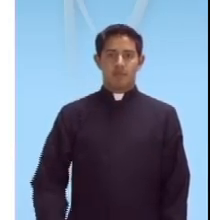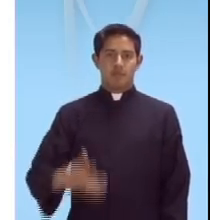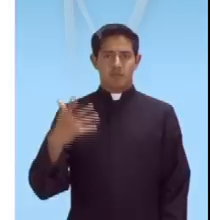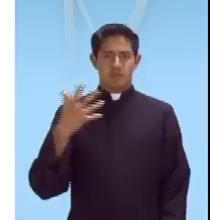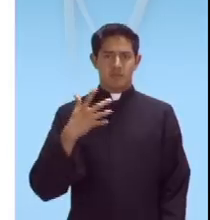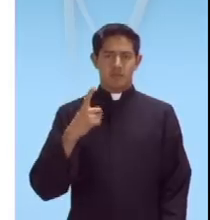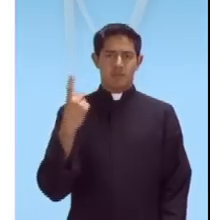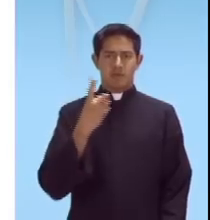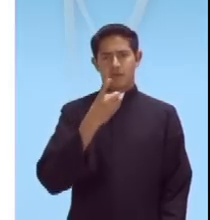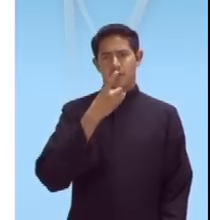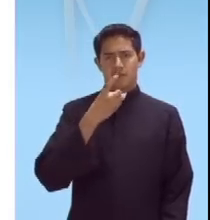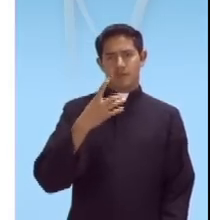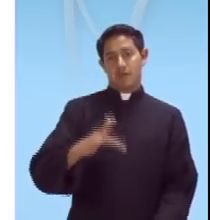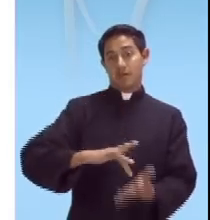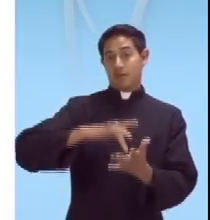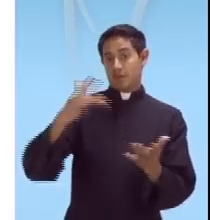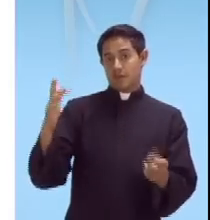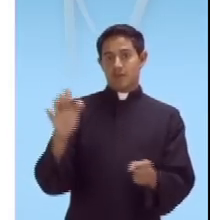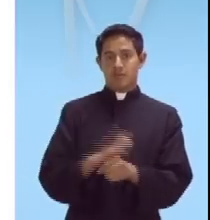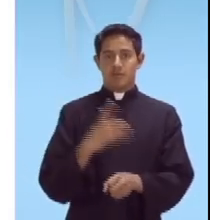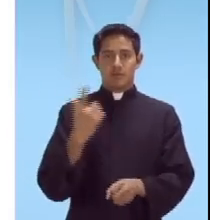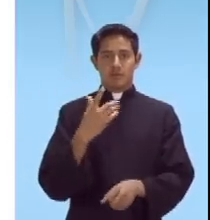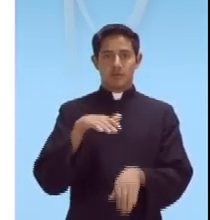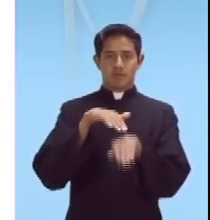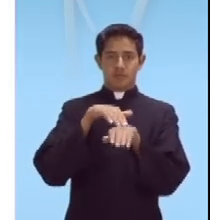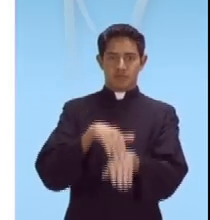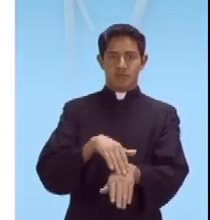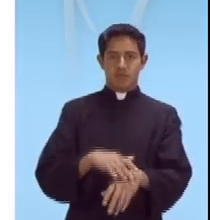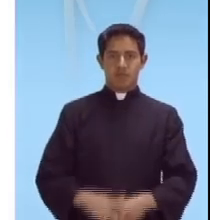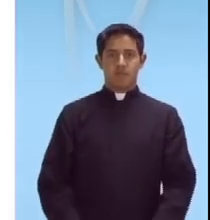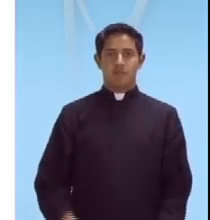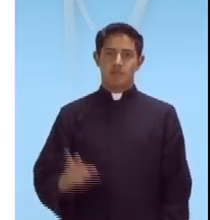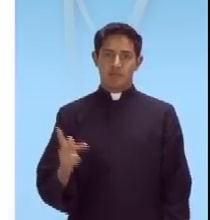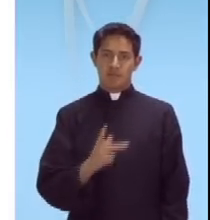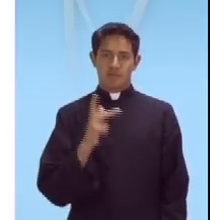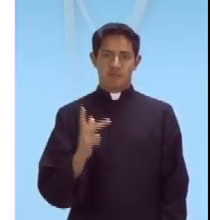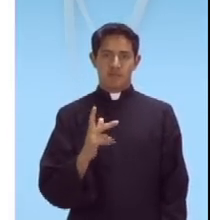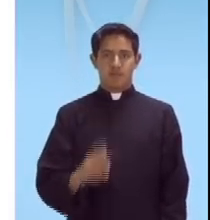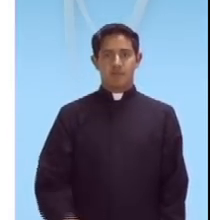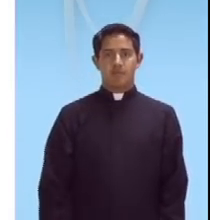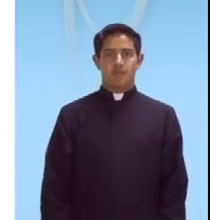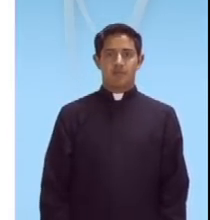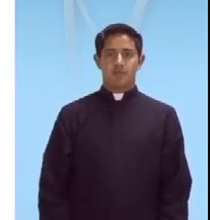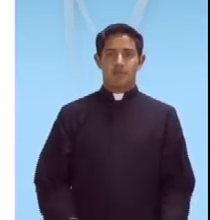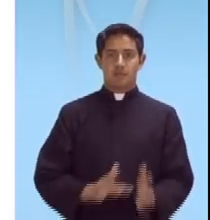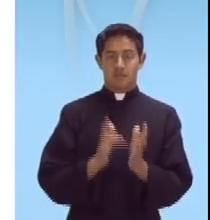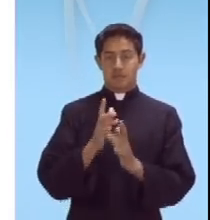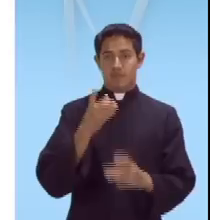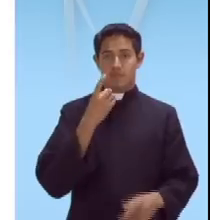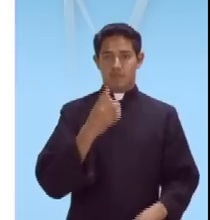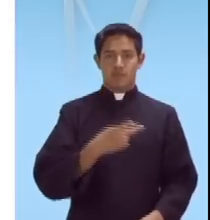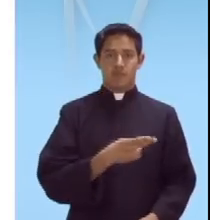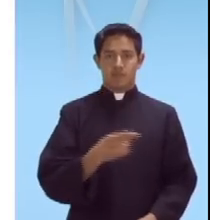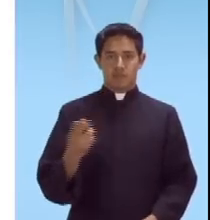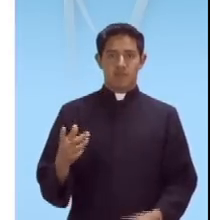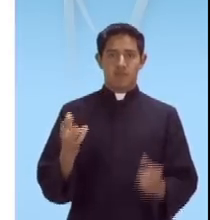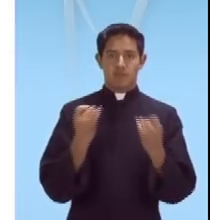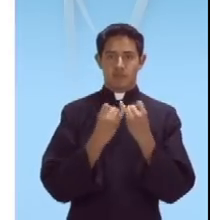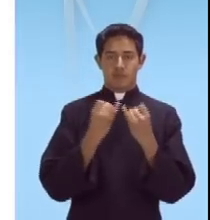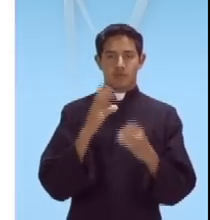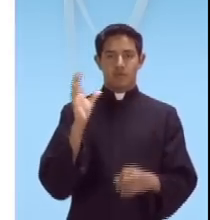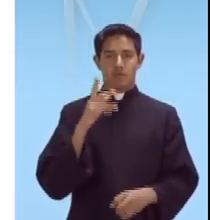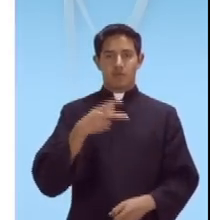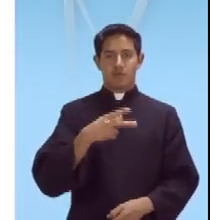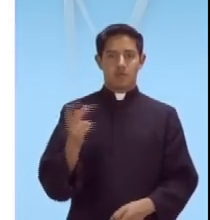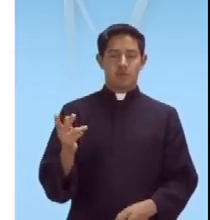agradecido con el siervo, porque éste cumplió con su obligación? Así también ustedes, cuando hayan cumplido todo lo que se